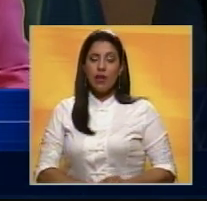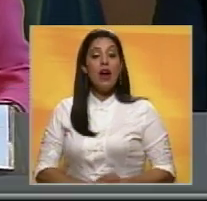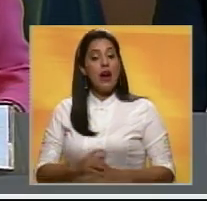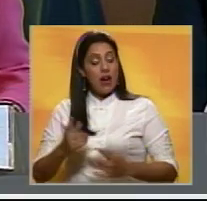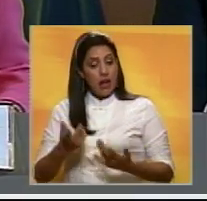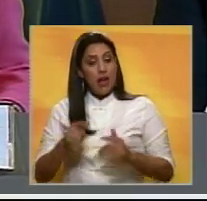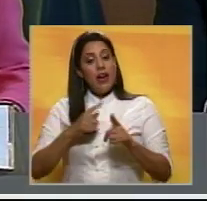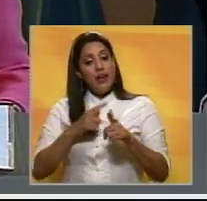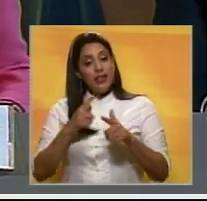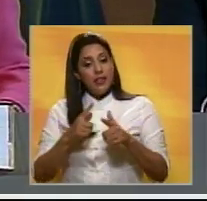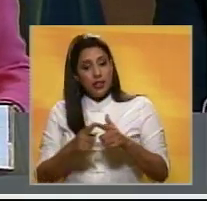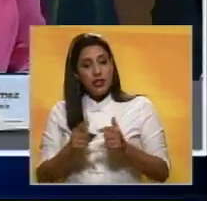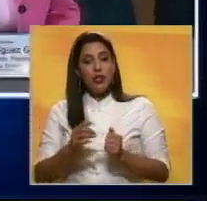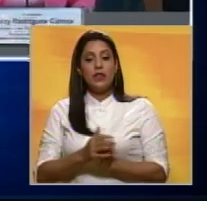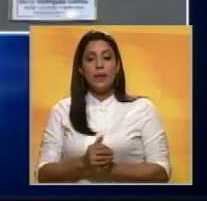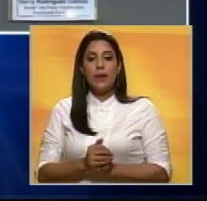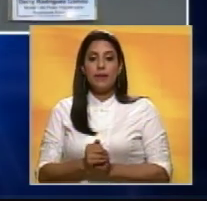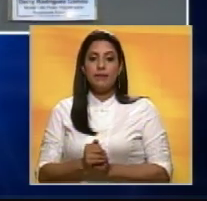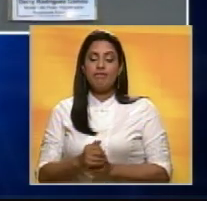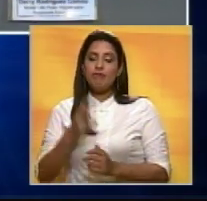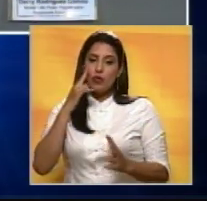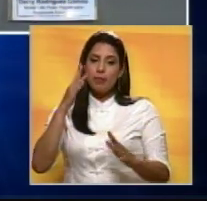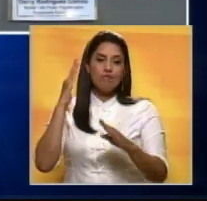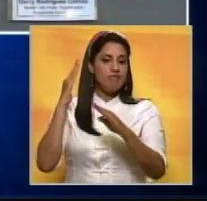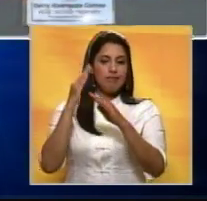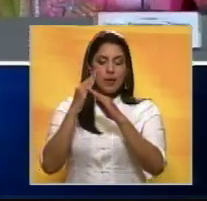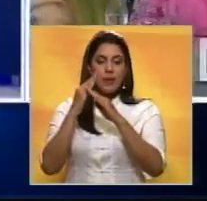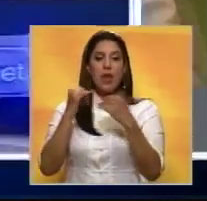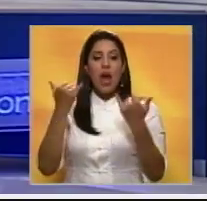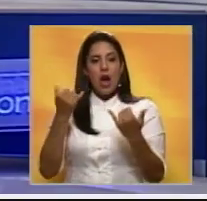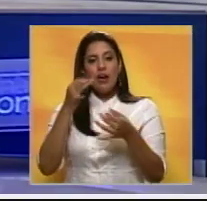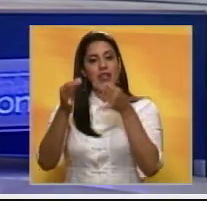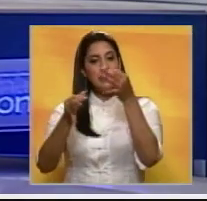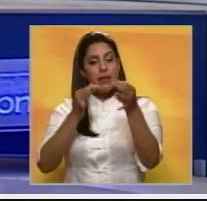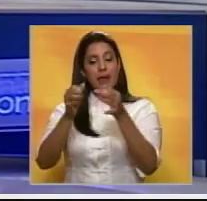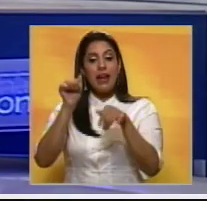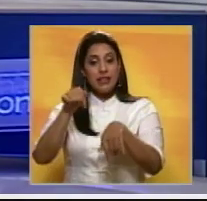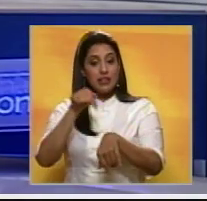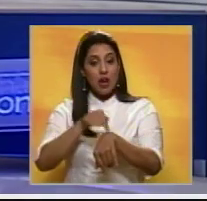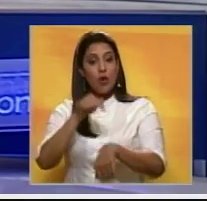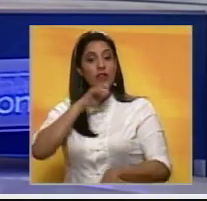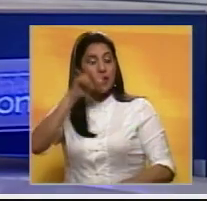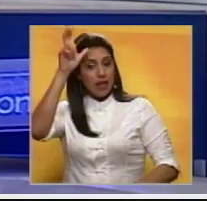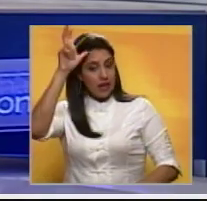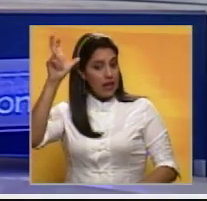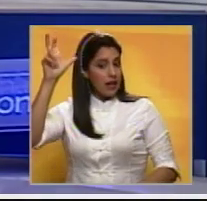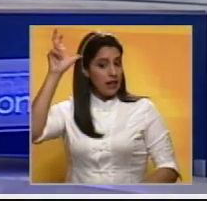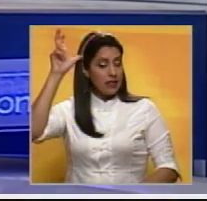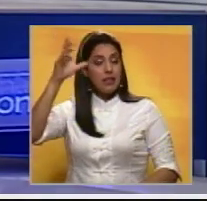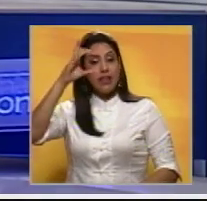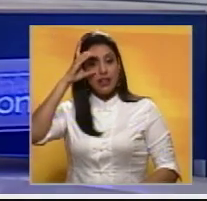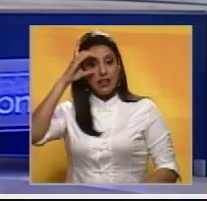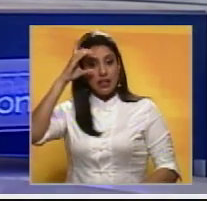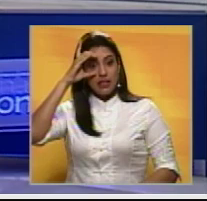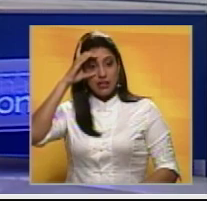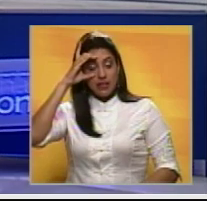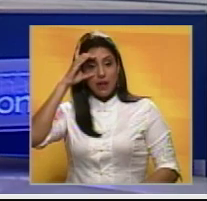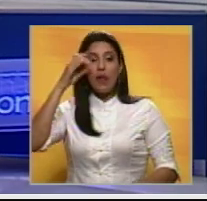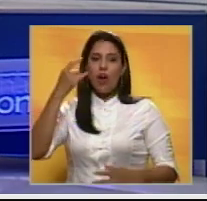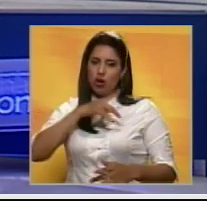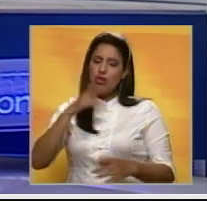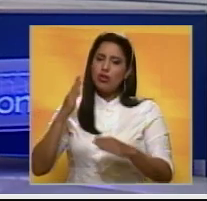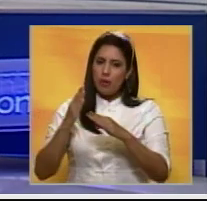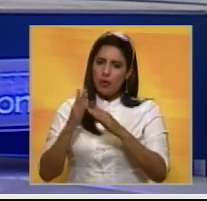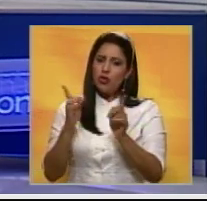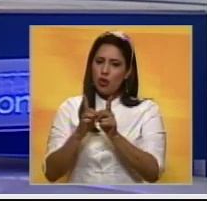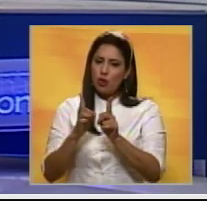Y allí entonces nosotros vemos... Bueno, declaraciones a esta hora de la canciller de la República, Delcy Rodríguez. Vamos a hacer